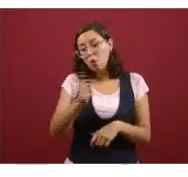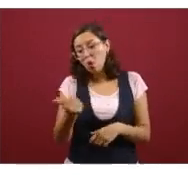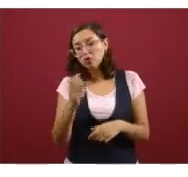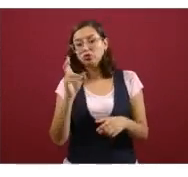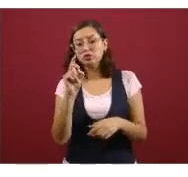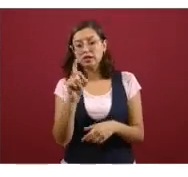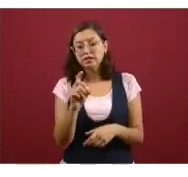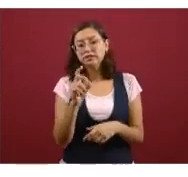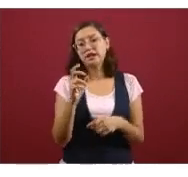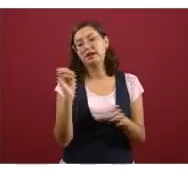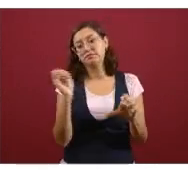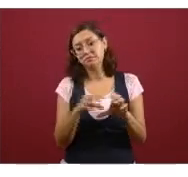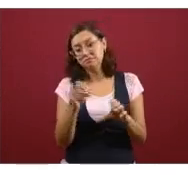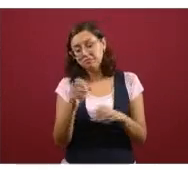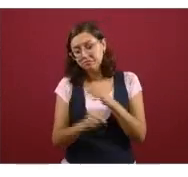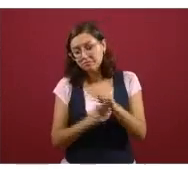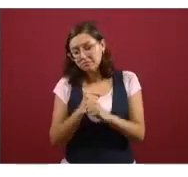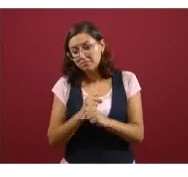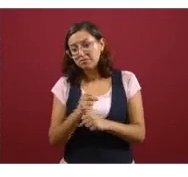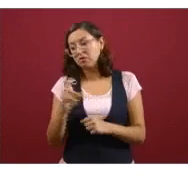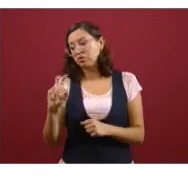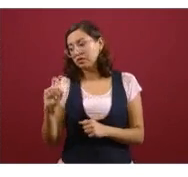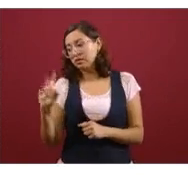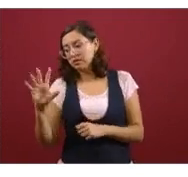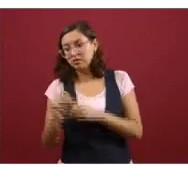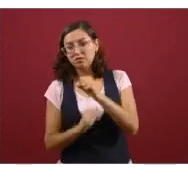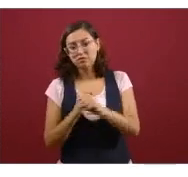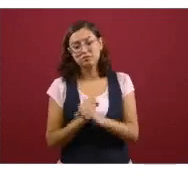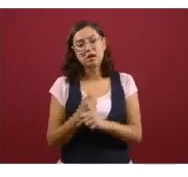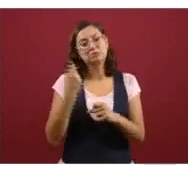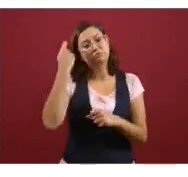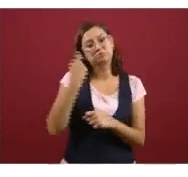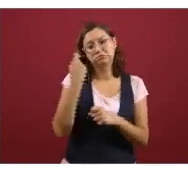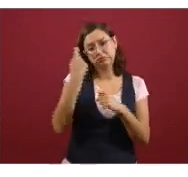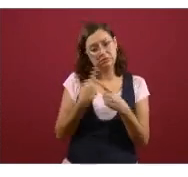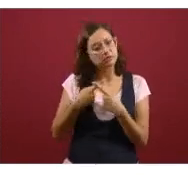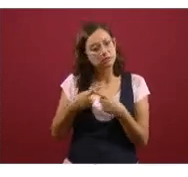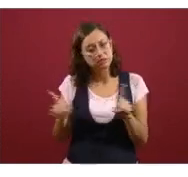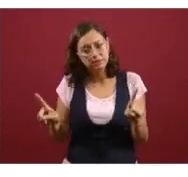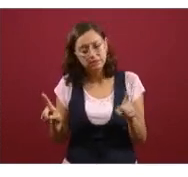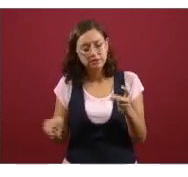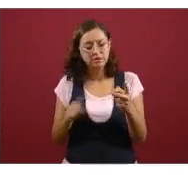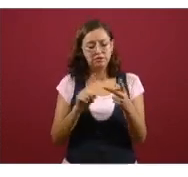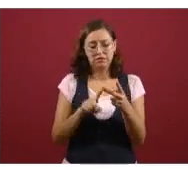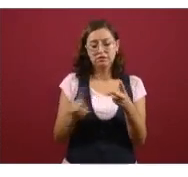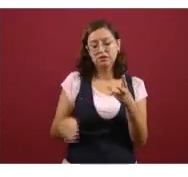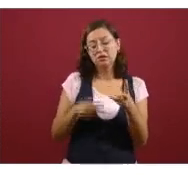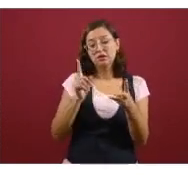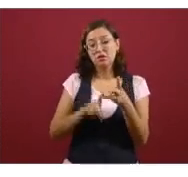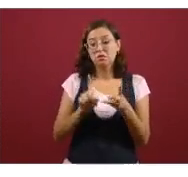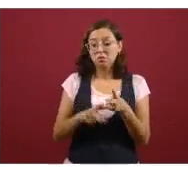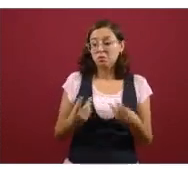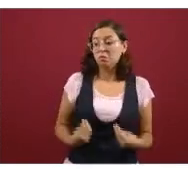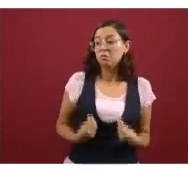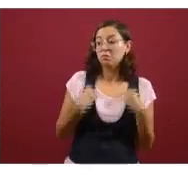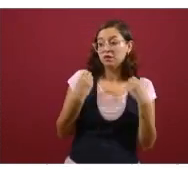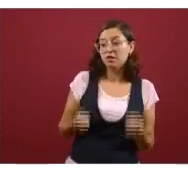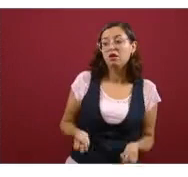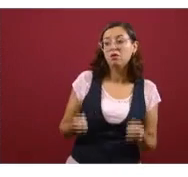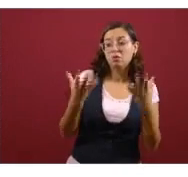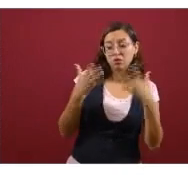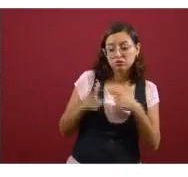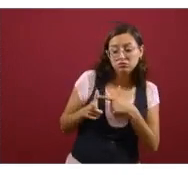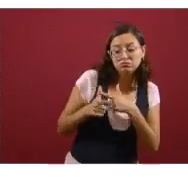30, 35 años. La tercera parte es la expectativa de vida. Afortunadamente, la expectativa de vida ha cambiado